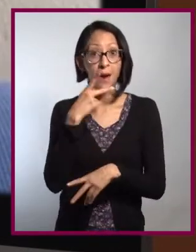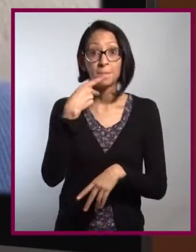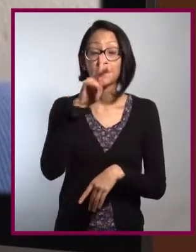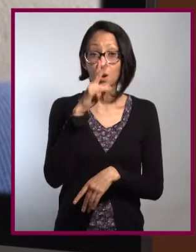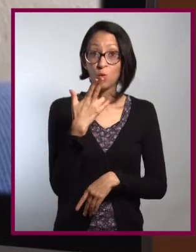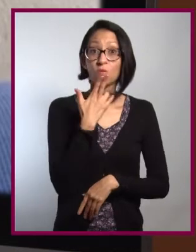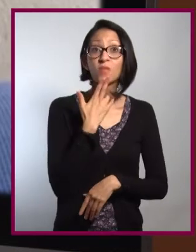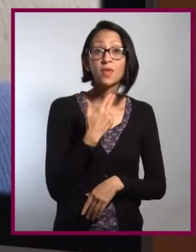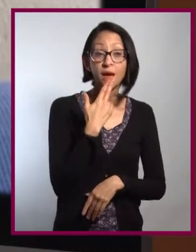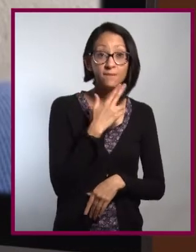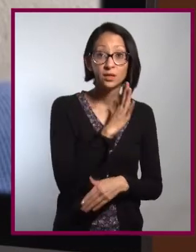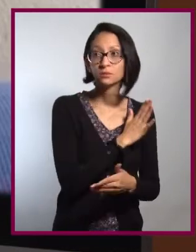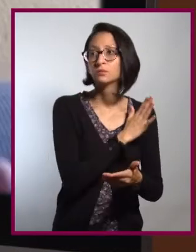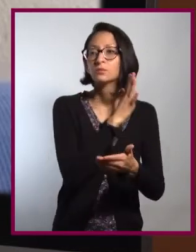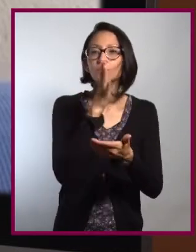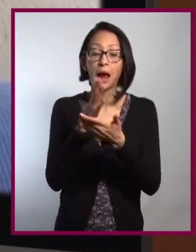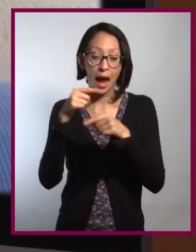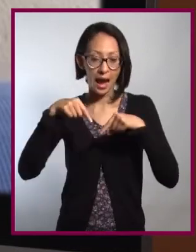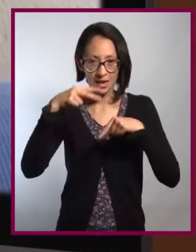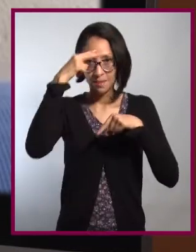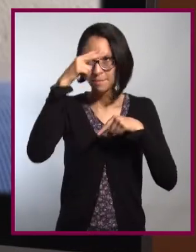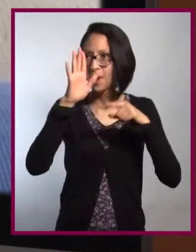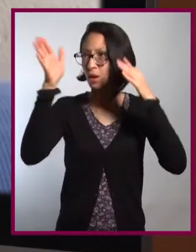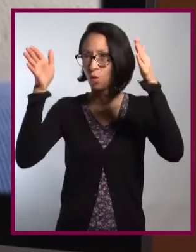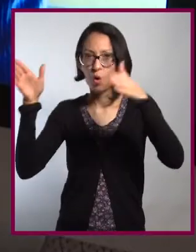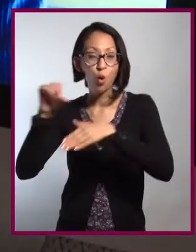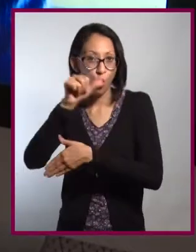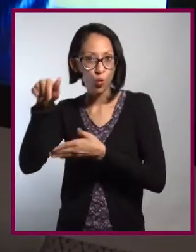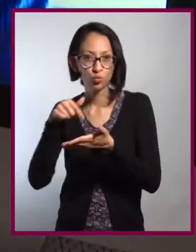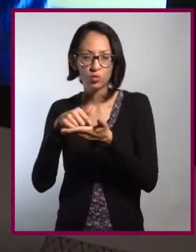tiene el mismo riesgo en México que en otras partes del